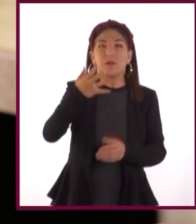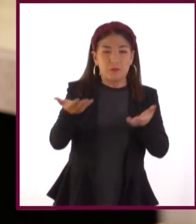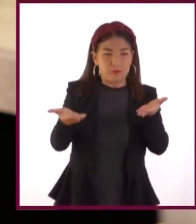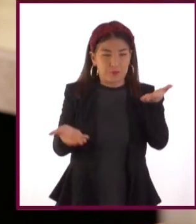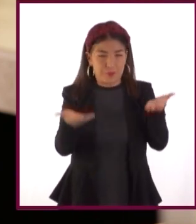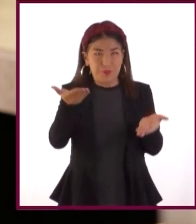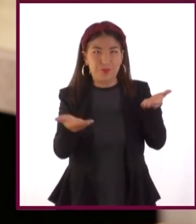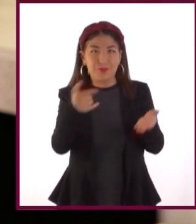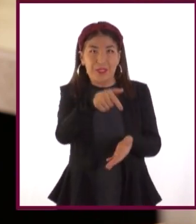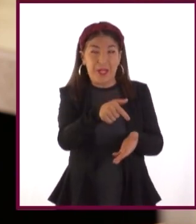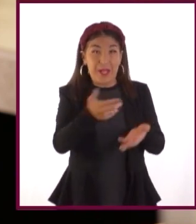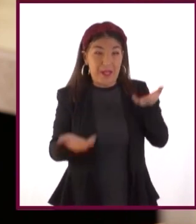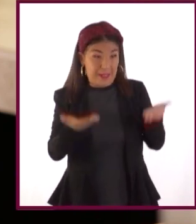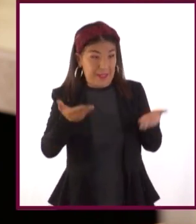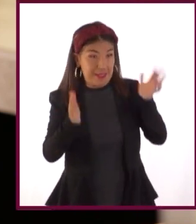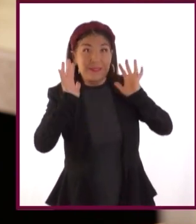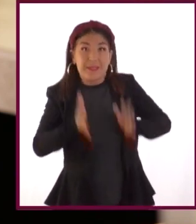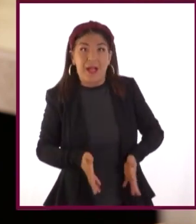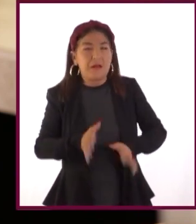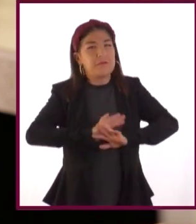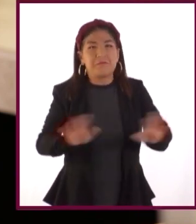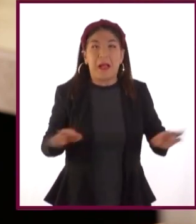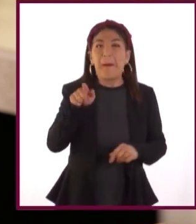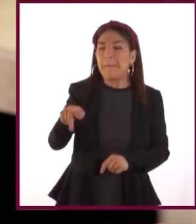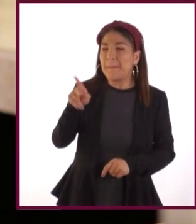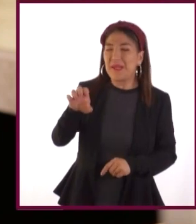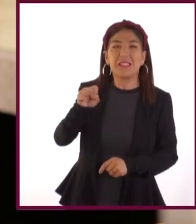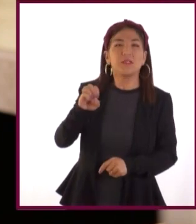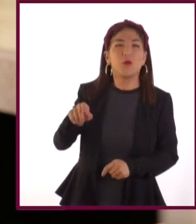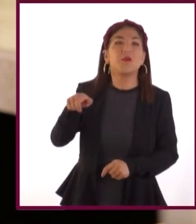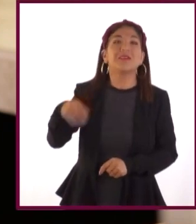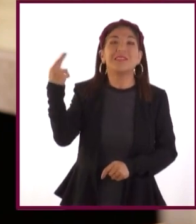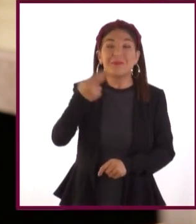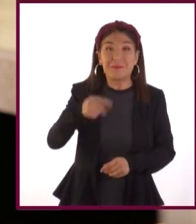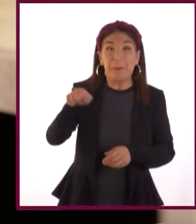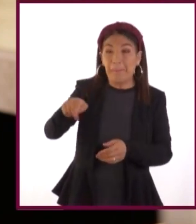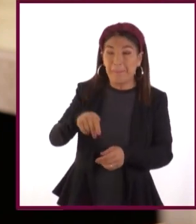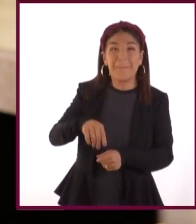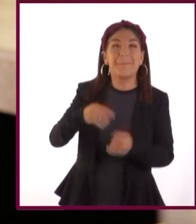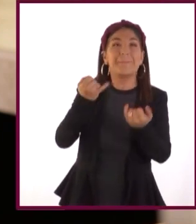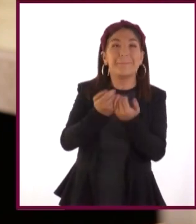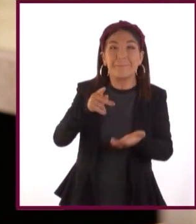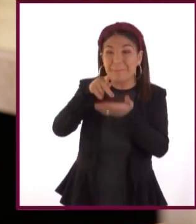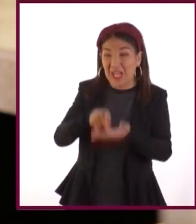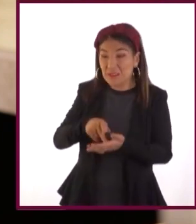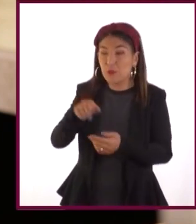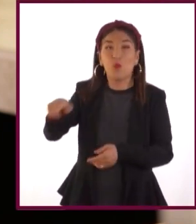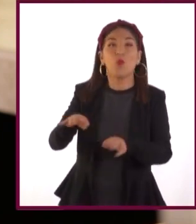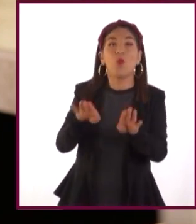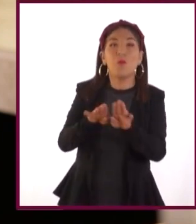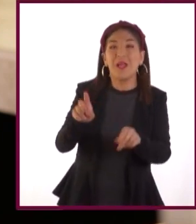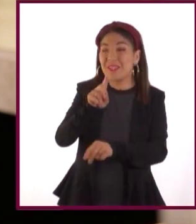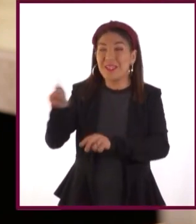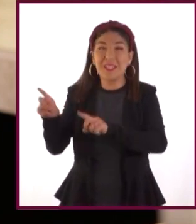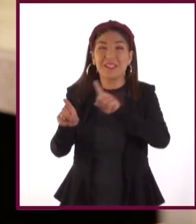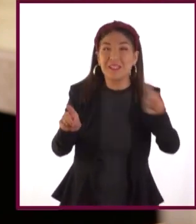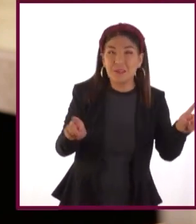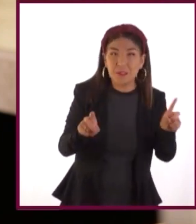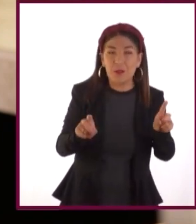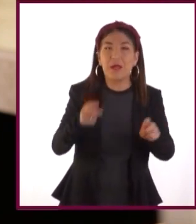es un poco más matemática, es que la masa solamente requiere un número para que se determine completamente